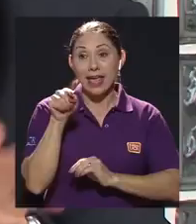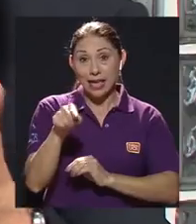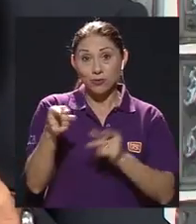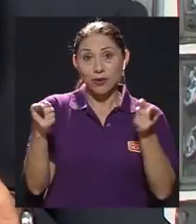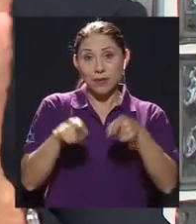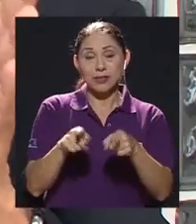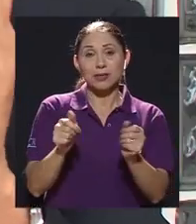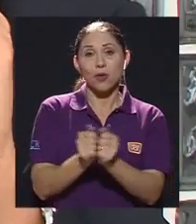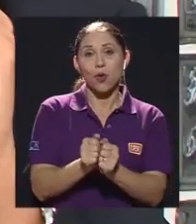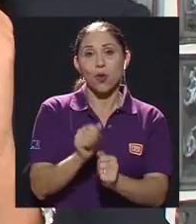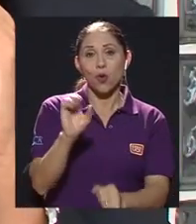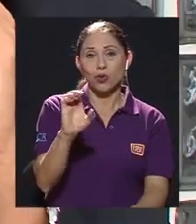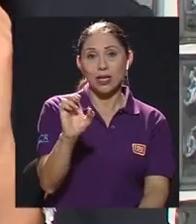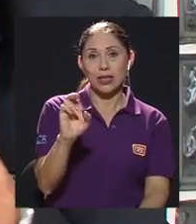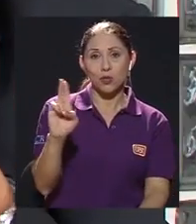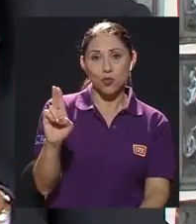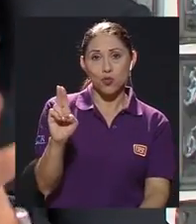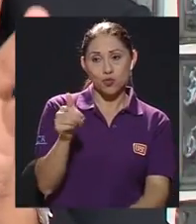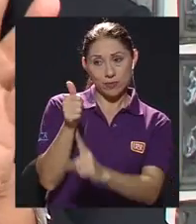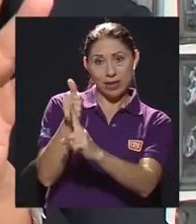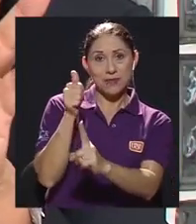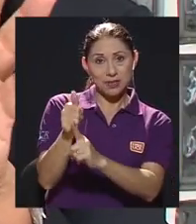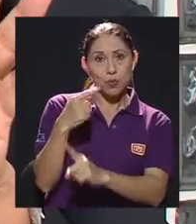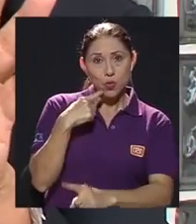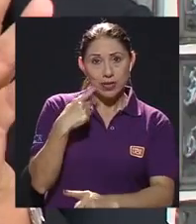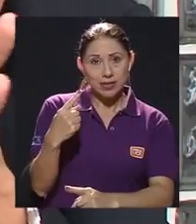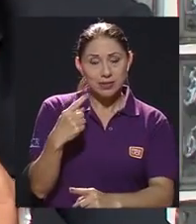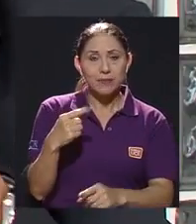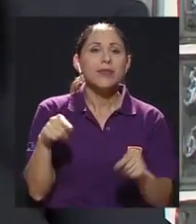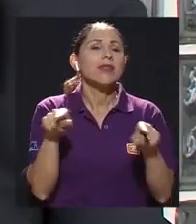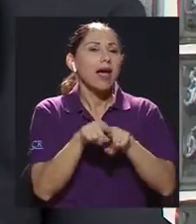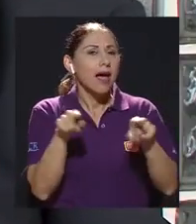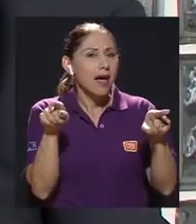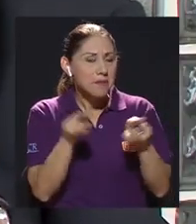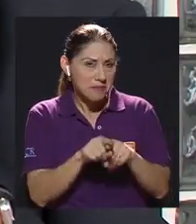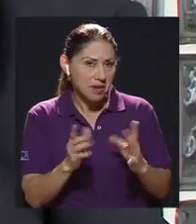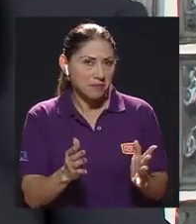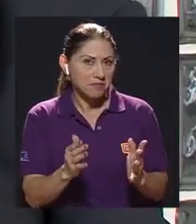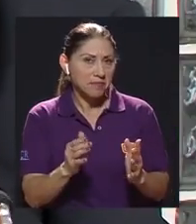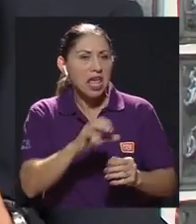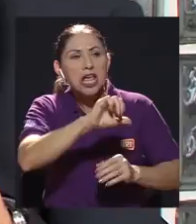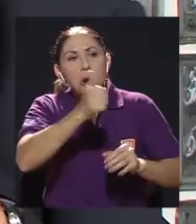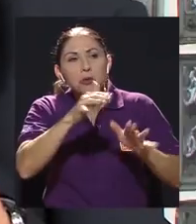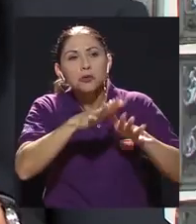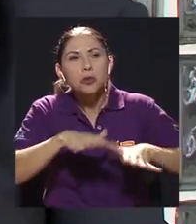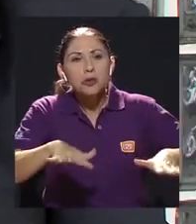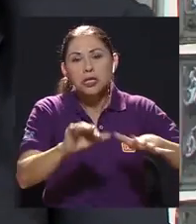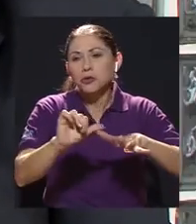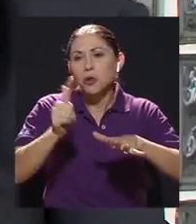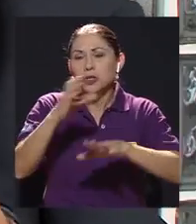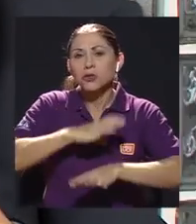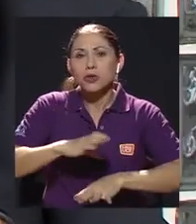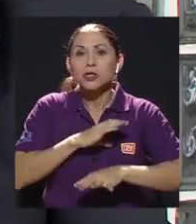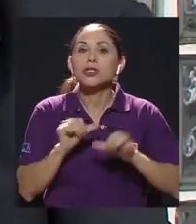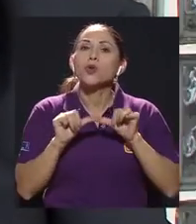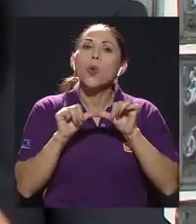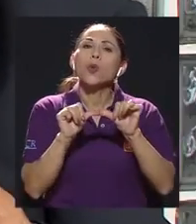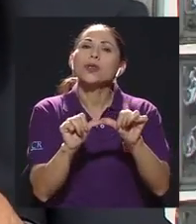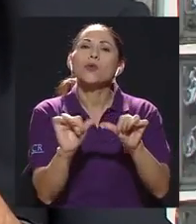Constantino, tal como es la testimonia, sino que sigue siendo, aunque en otros contextos y condiciones, un